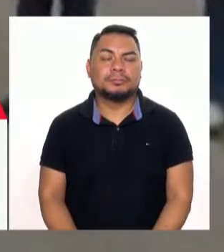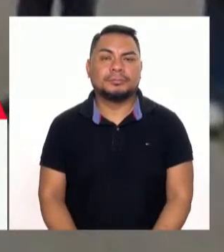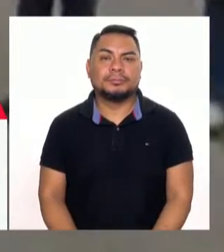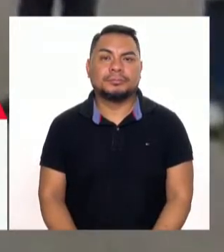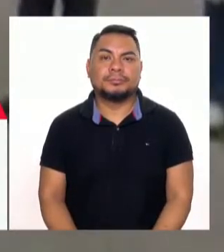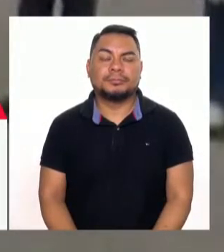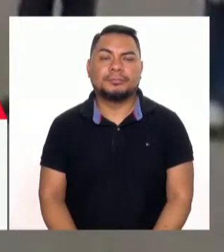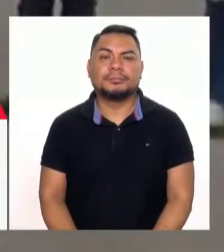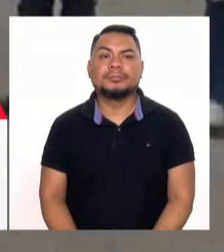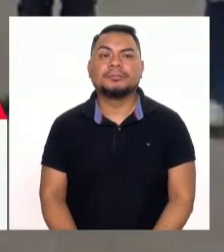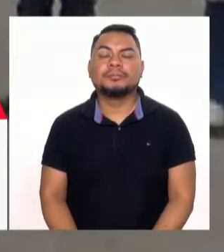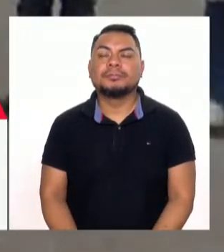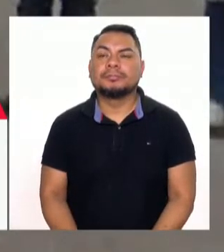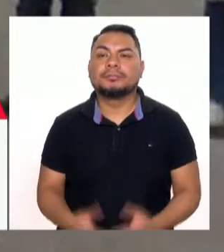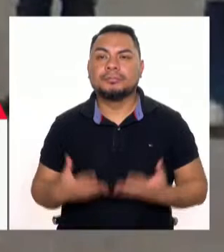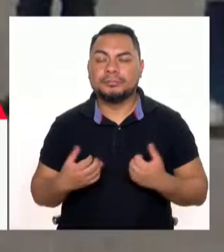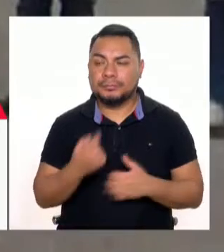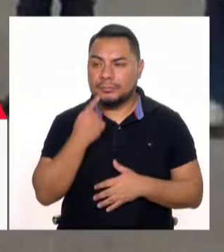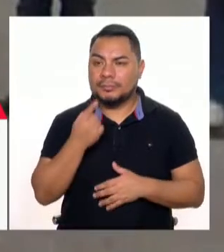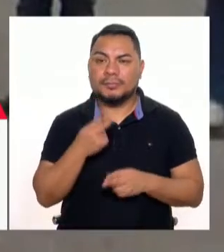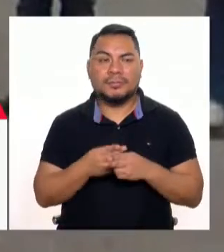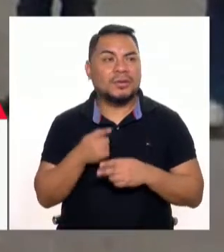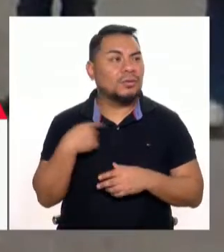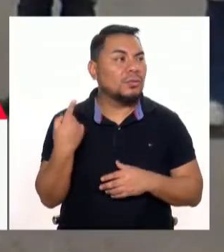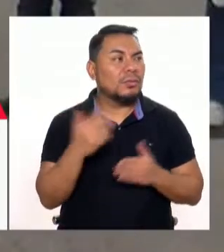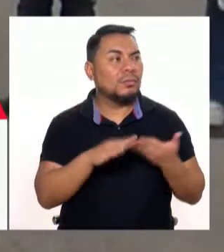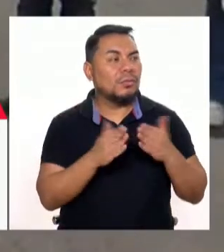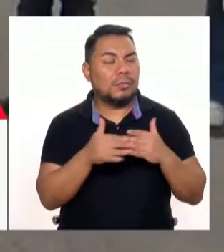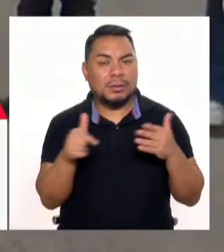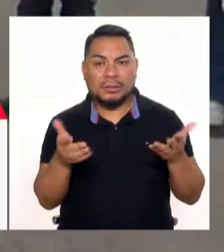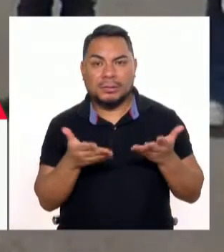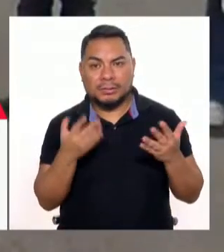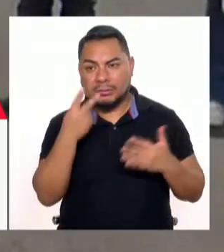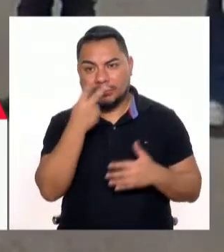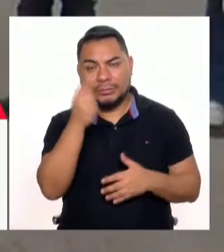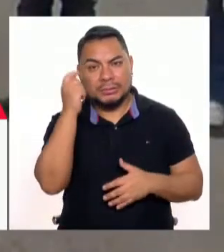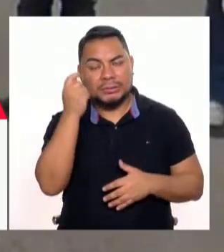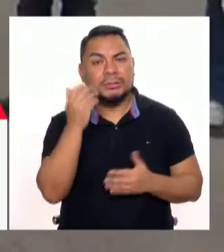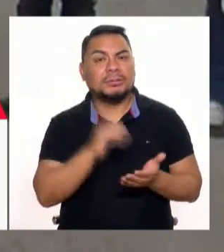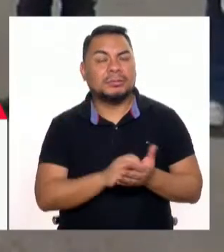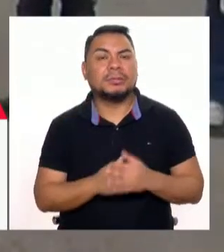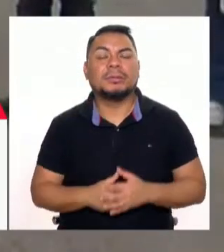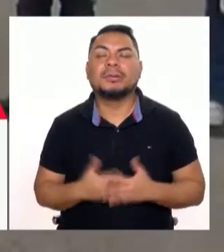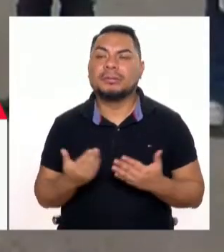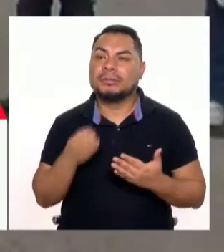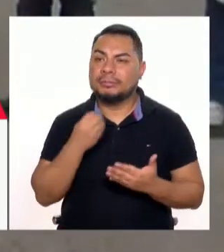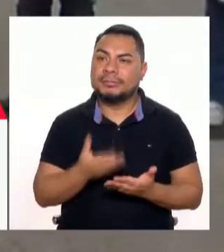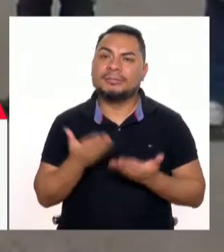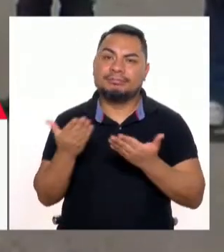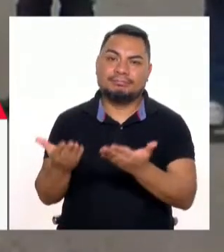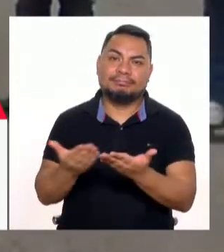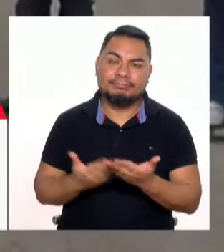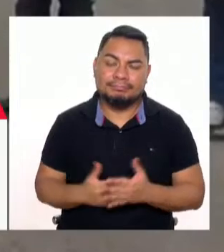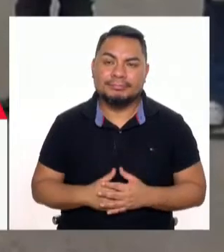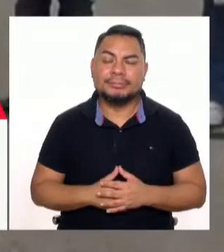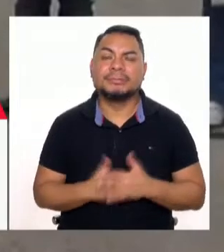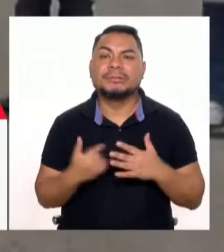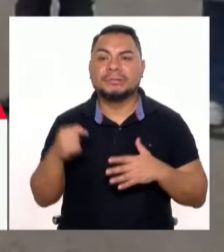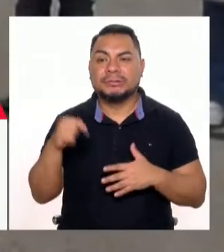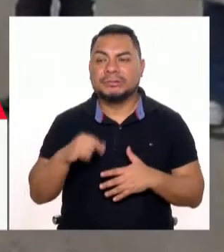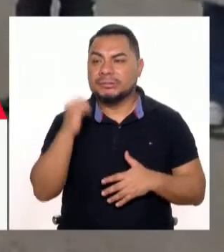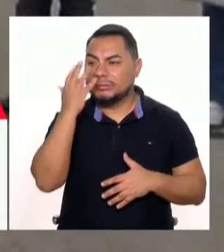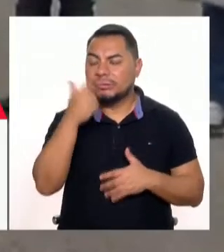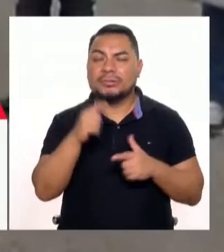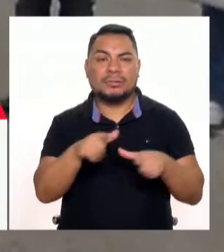en nombre de todo mi pueblo aquí que está presente una vez más te damos la bienvenida a